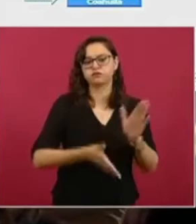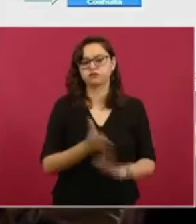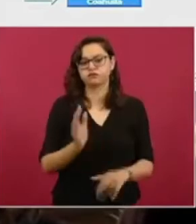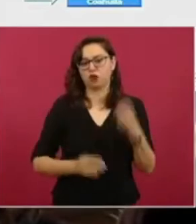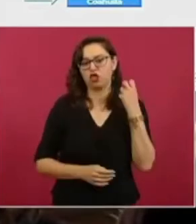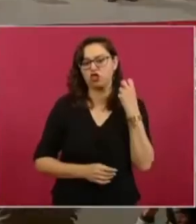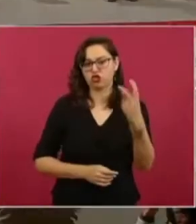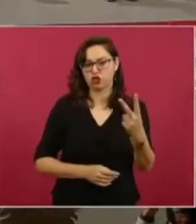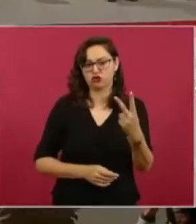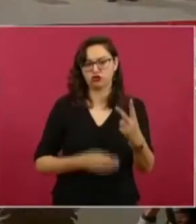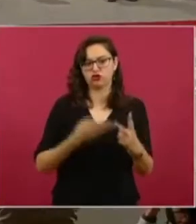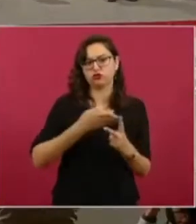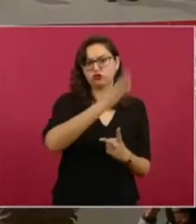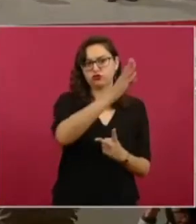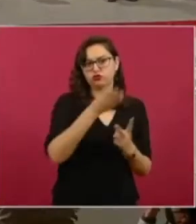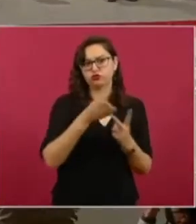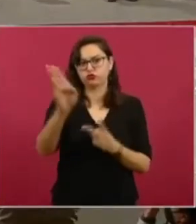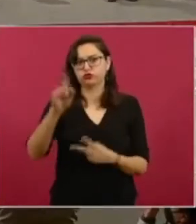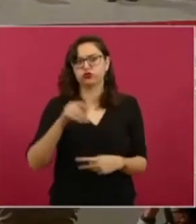rutas